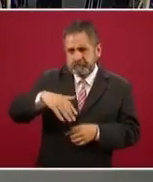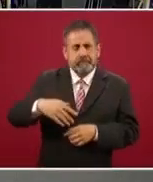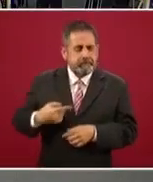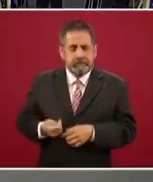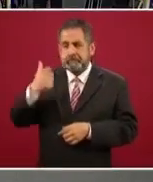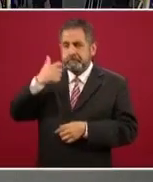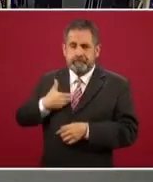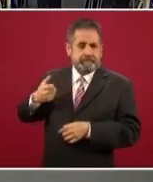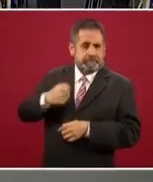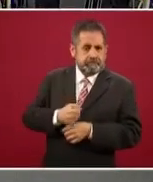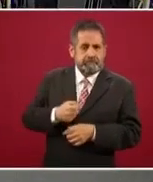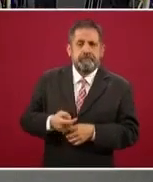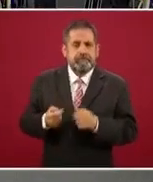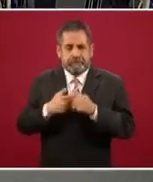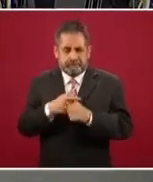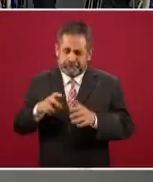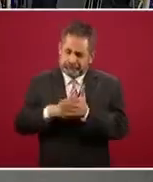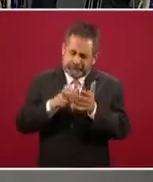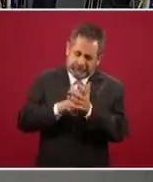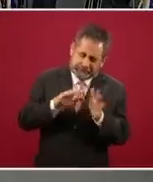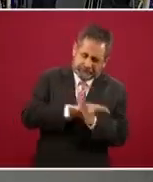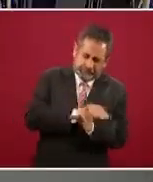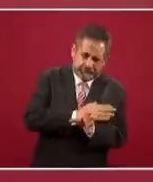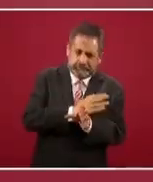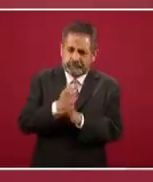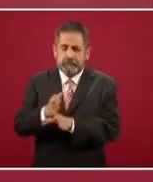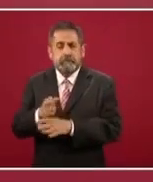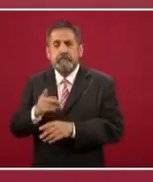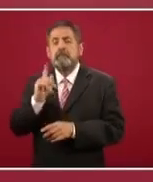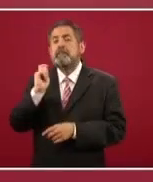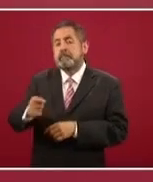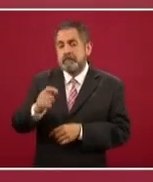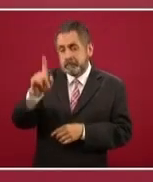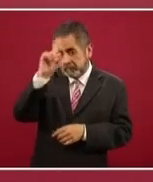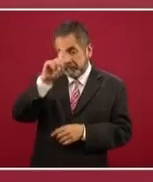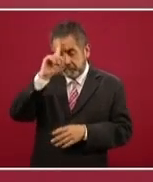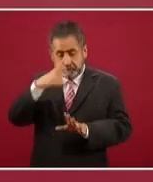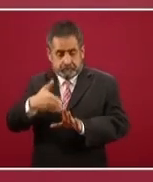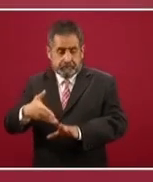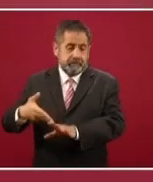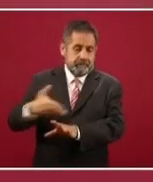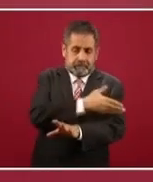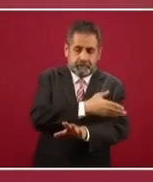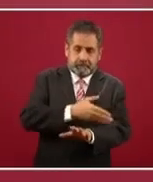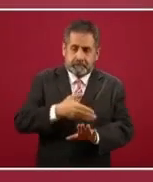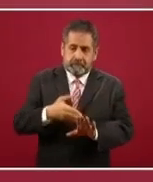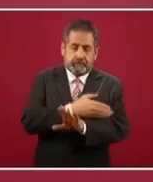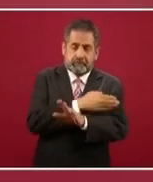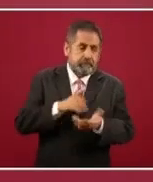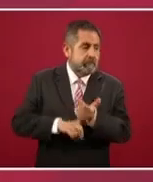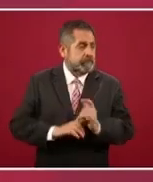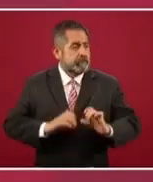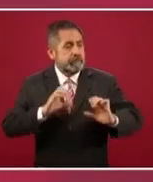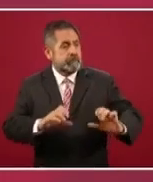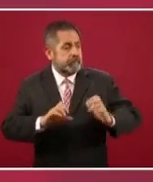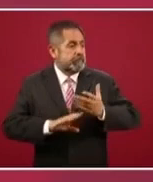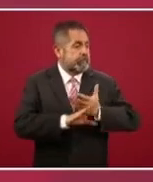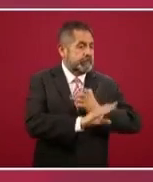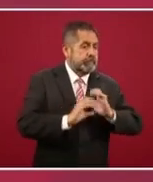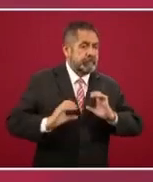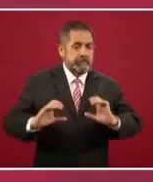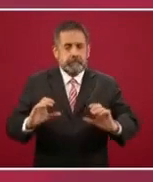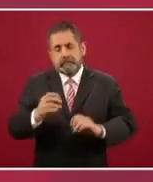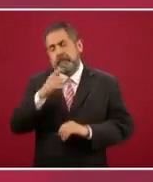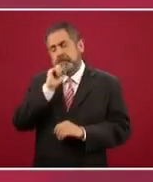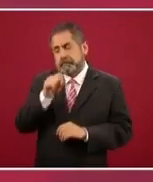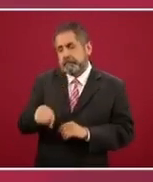palabras es reorientar a la salud hacia la prevención sin descuidar desde luego el llamado